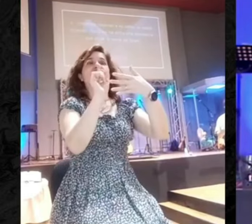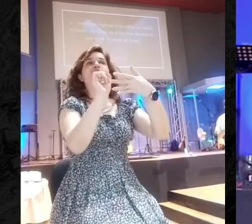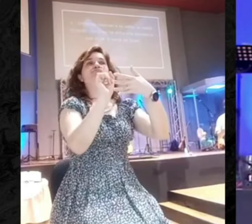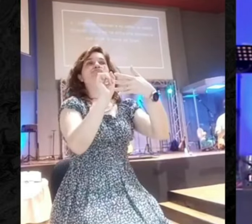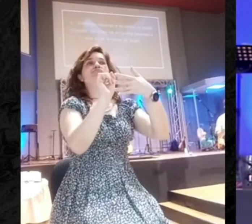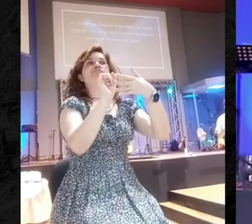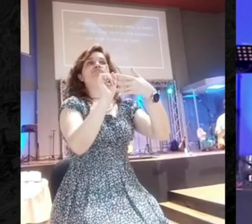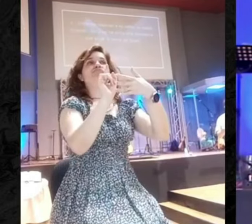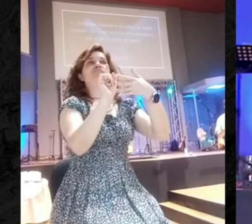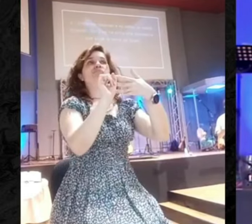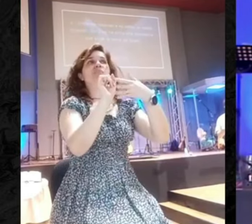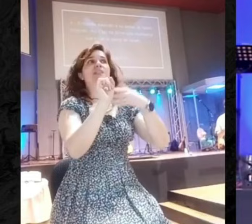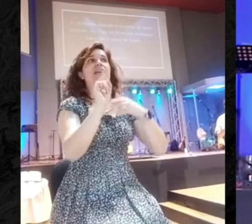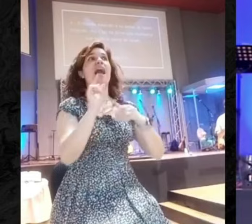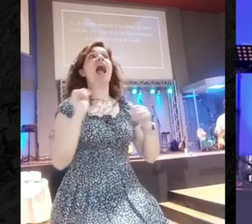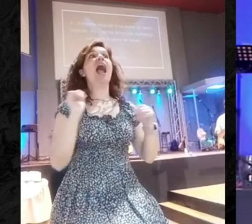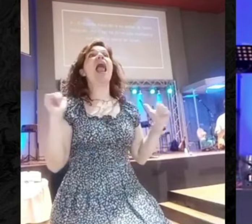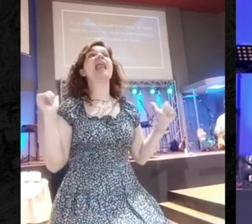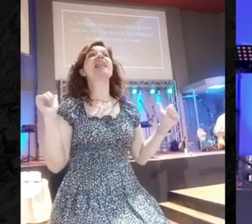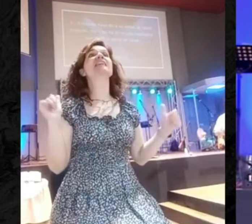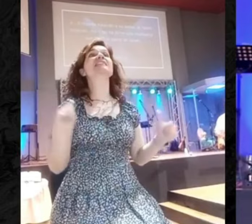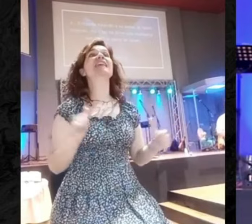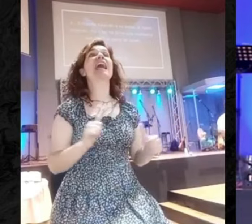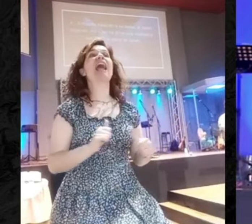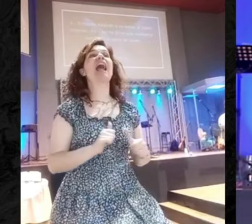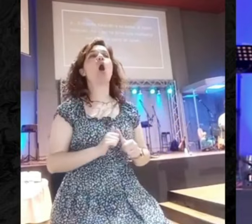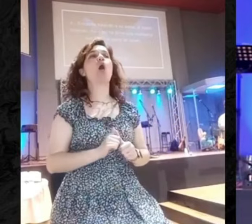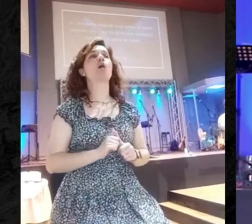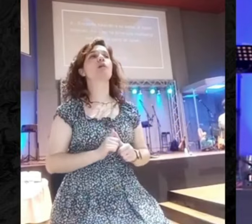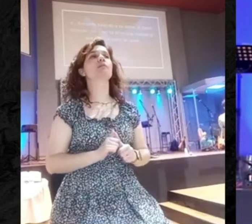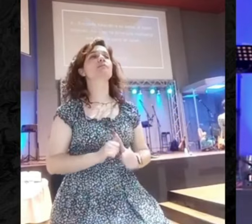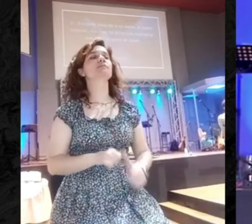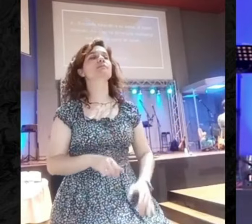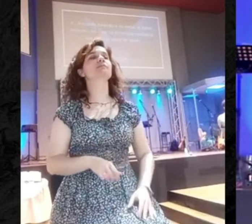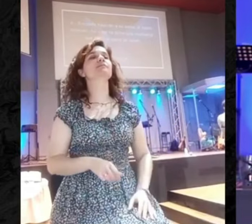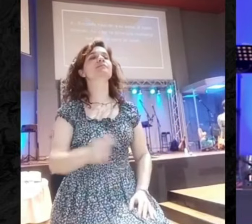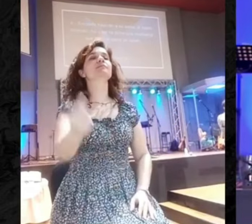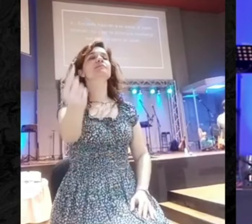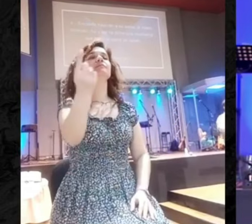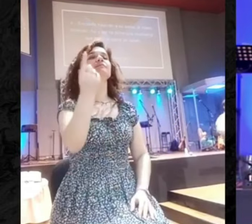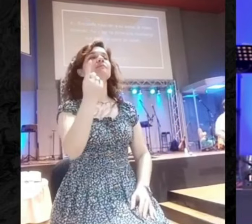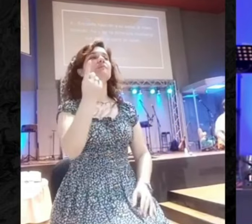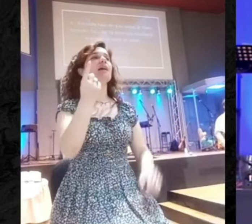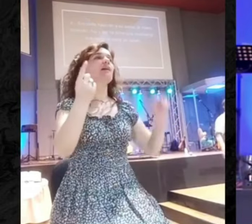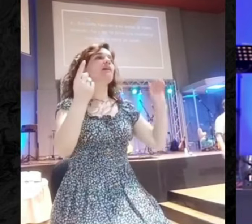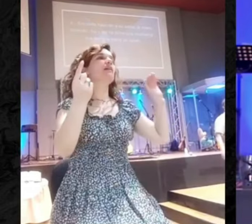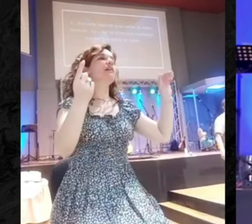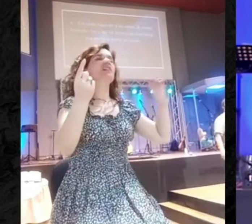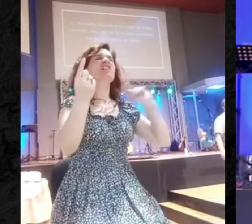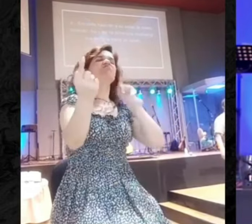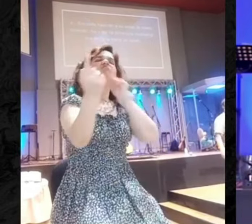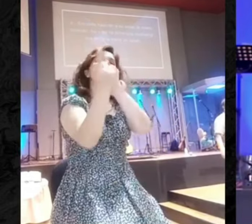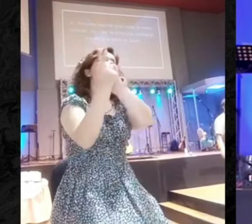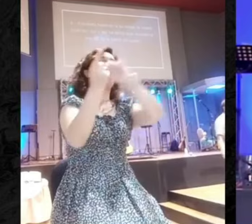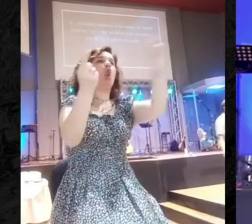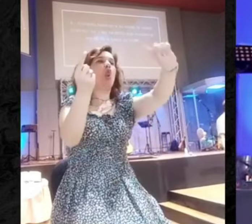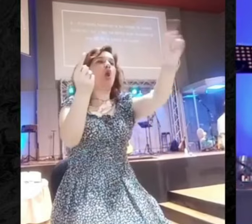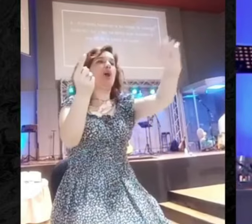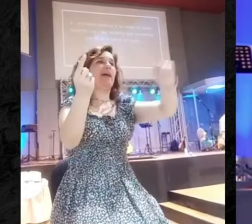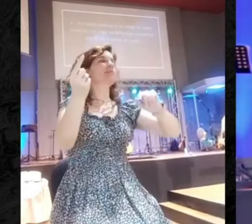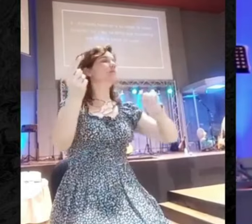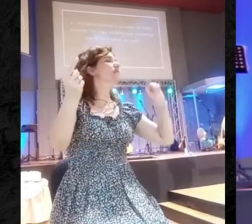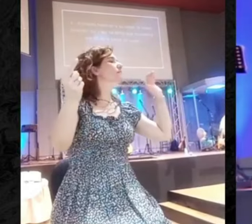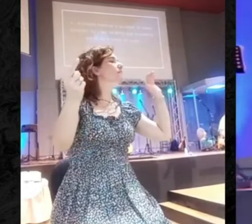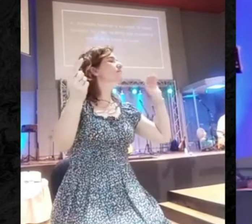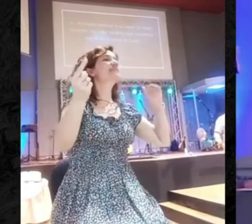pero Eliseo le manda un mensajero vete báñate siete veces en el Jordán hijo se